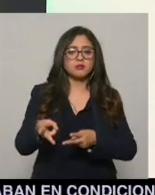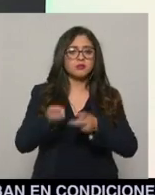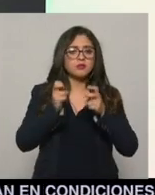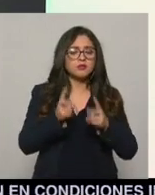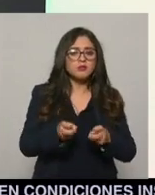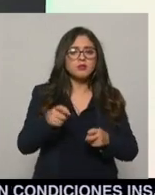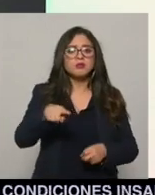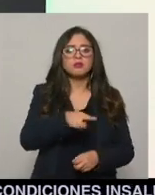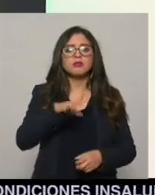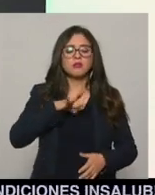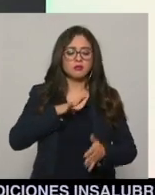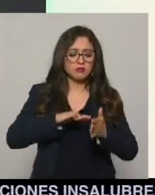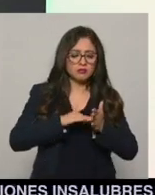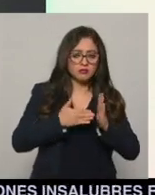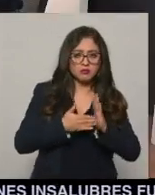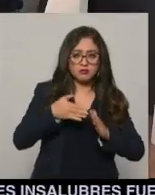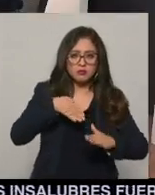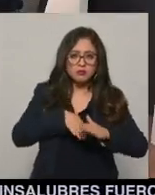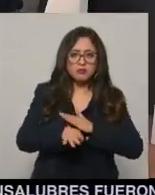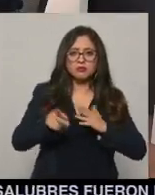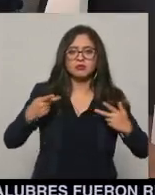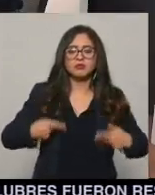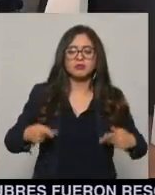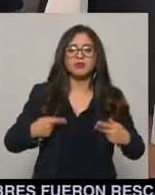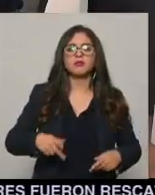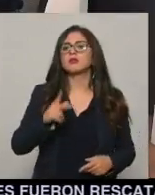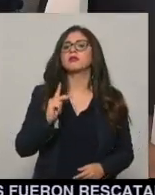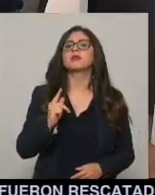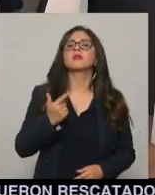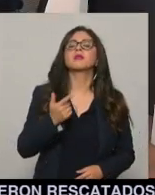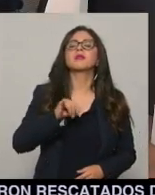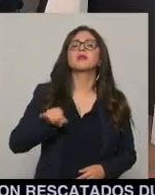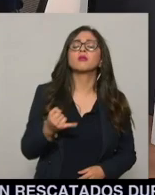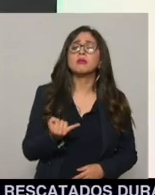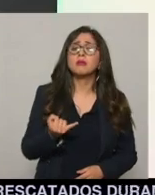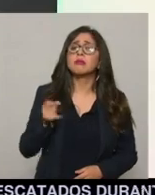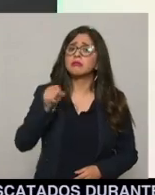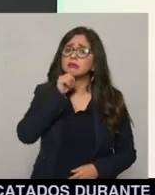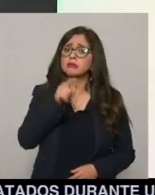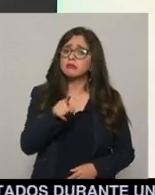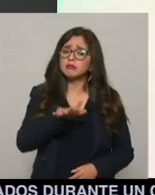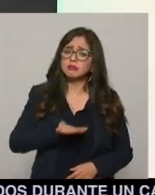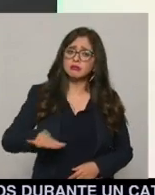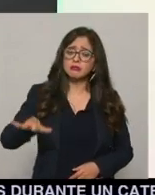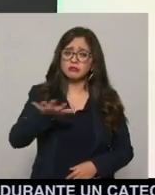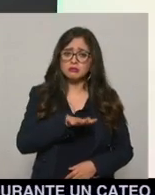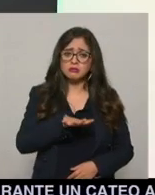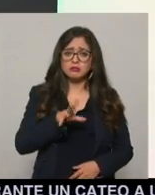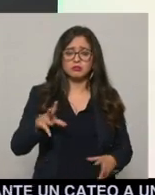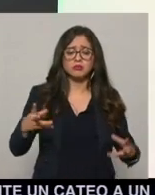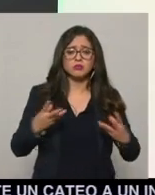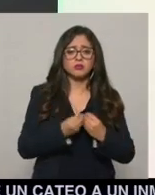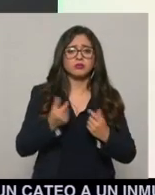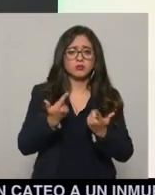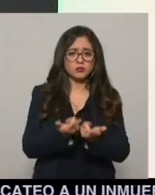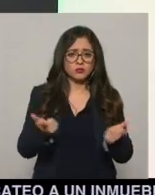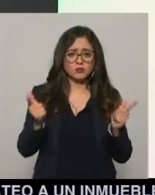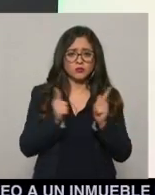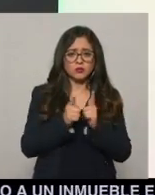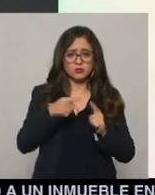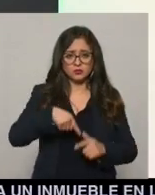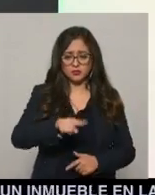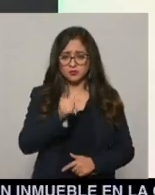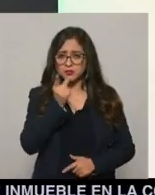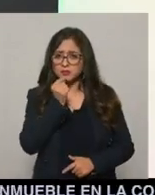hay infiltración de delincuentes en la Procuraduría y evidentemente también en los, digamos que en las agrupaciones